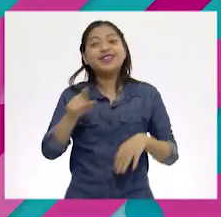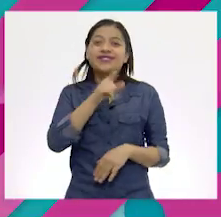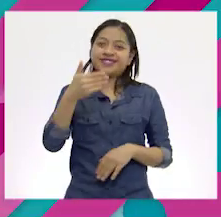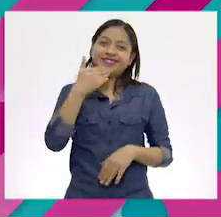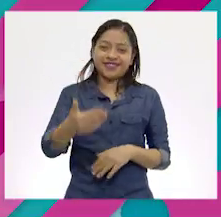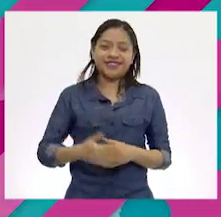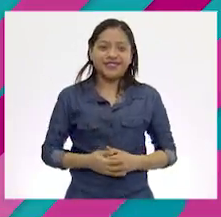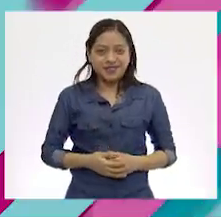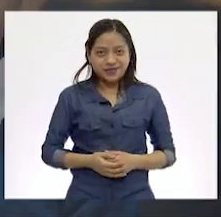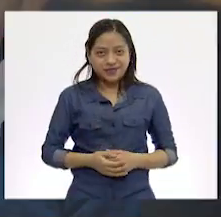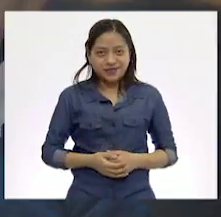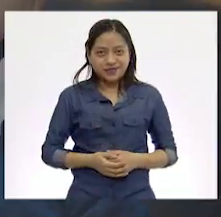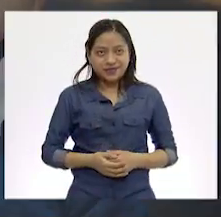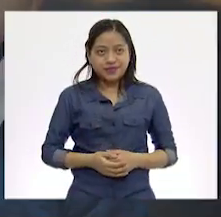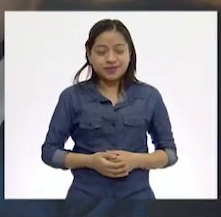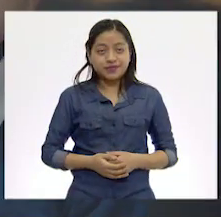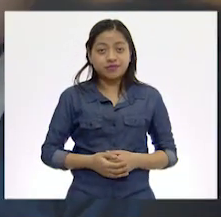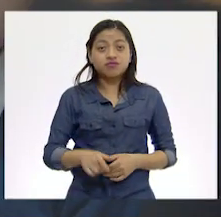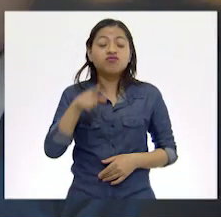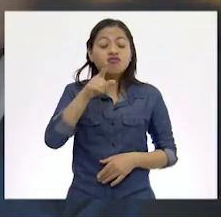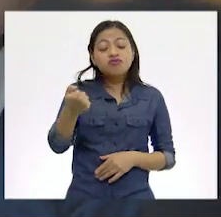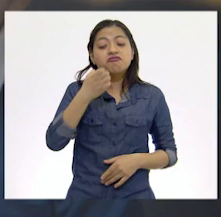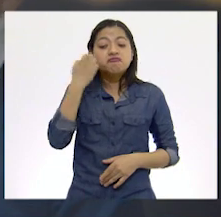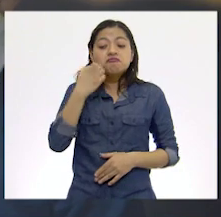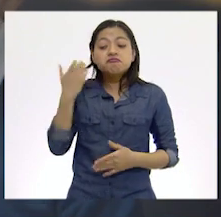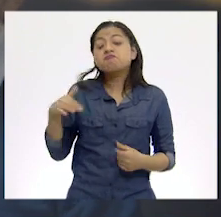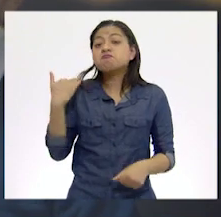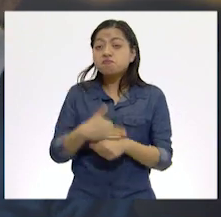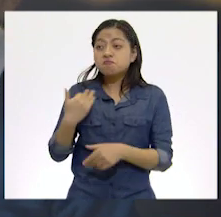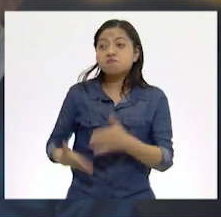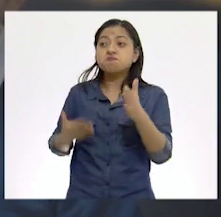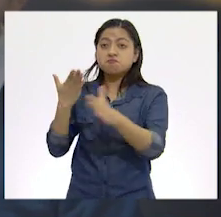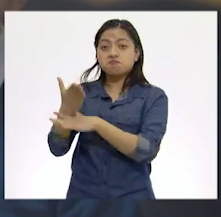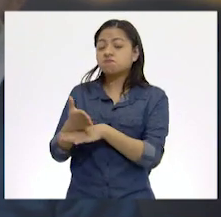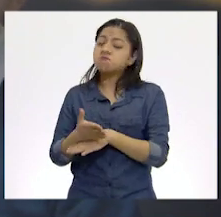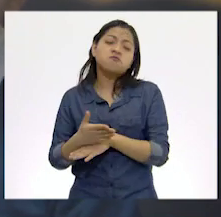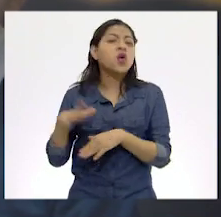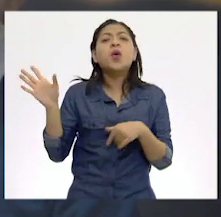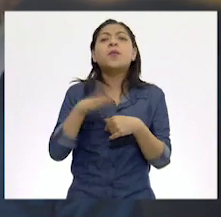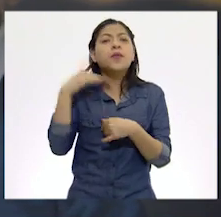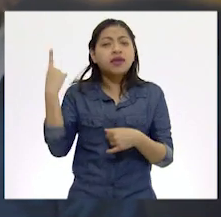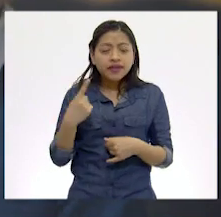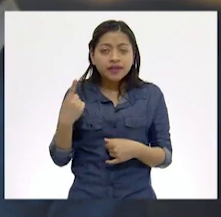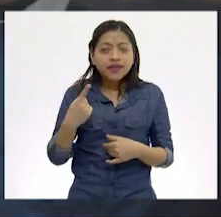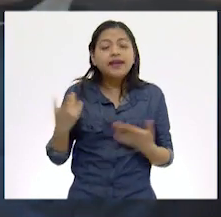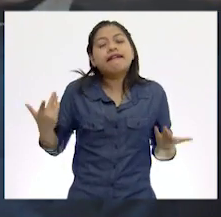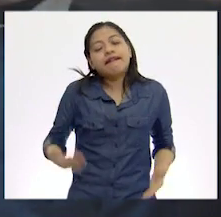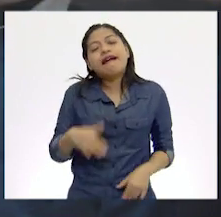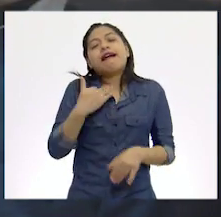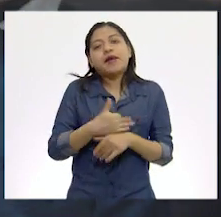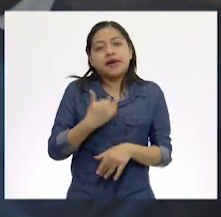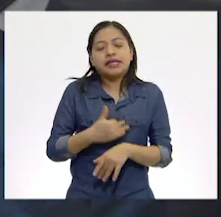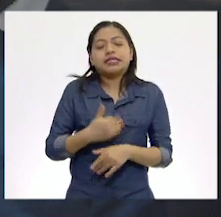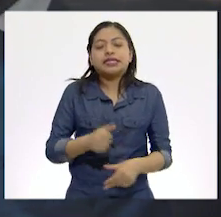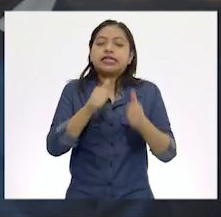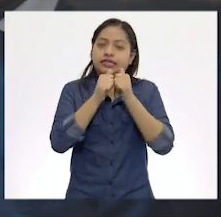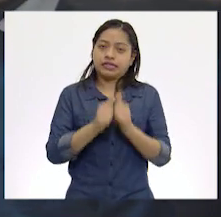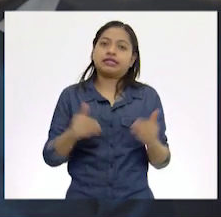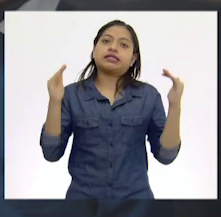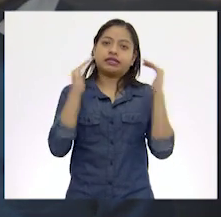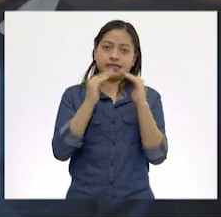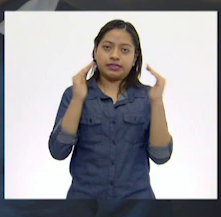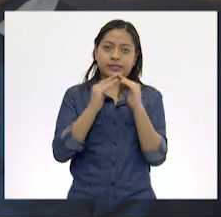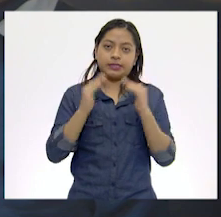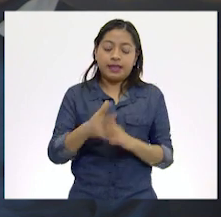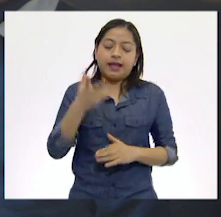bien. No podemos ir a la escuela porque la cuarentena y es mejor hacerlo